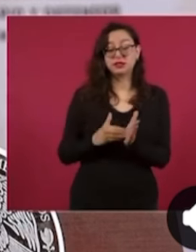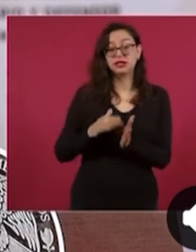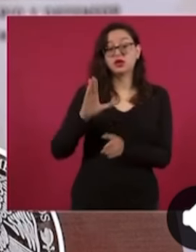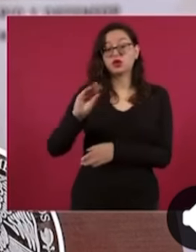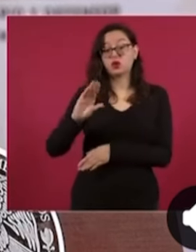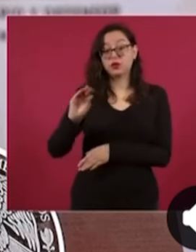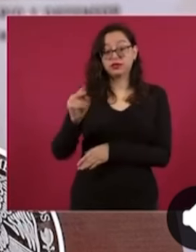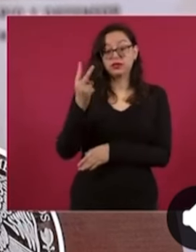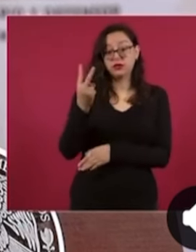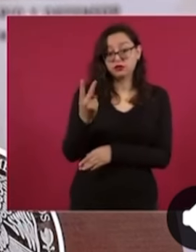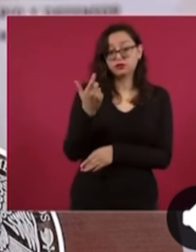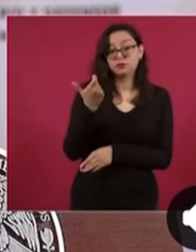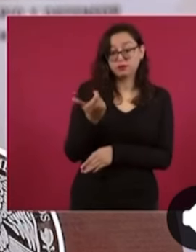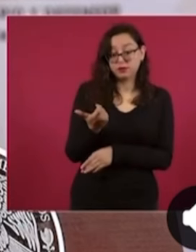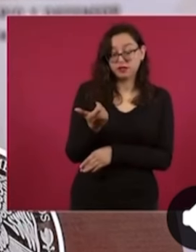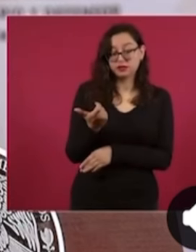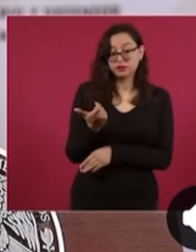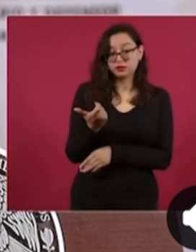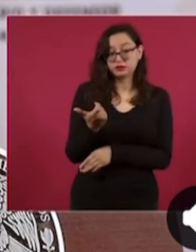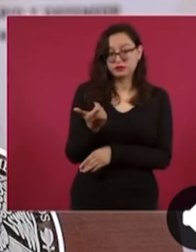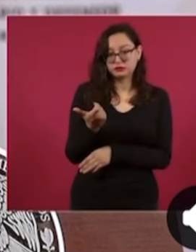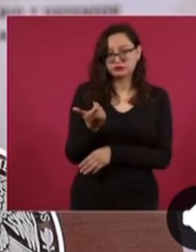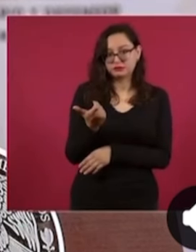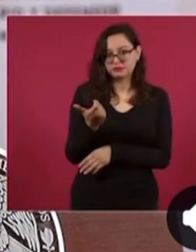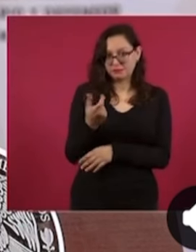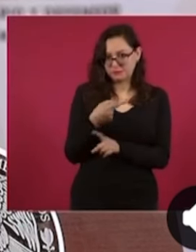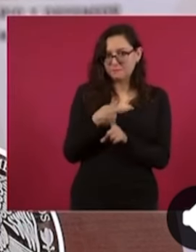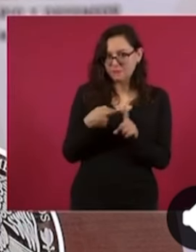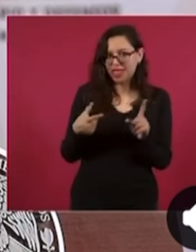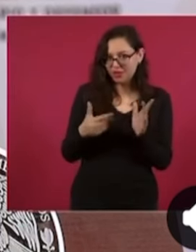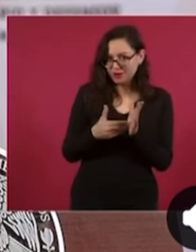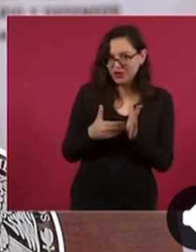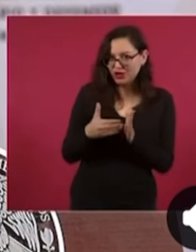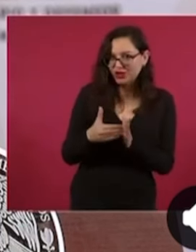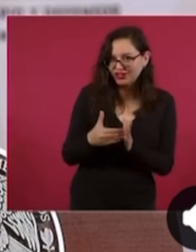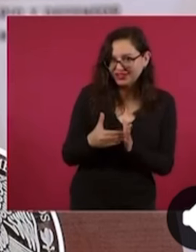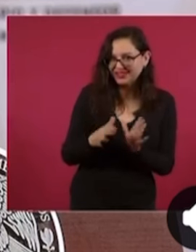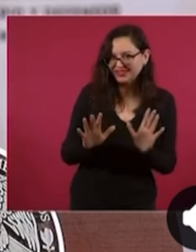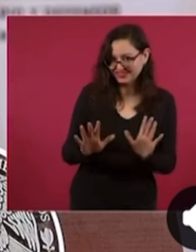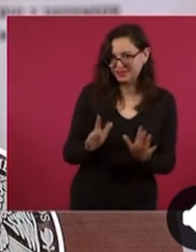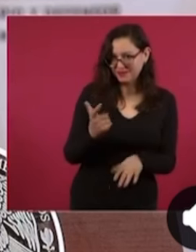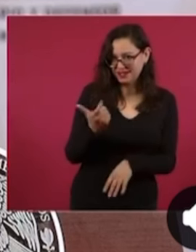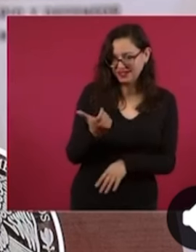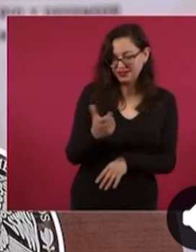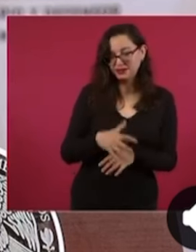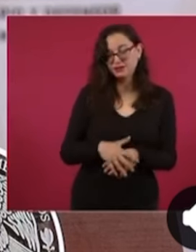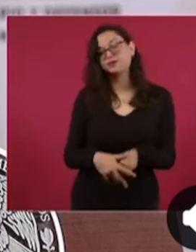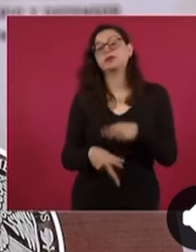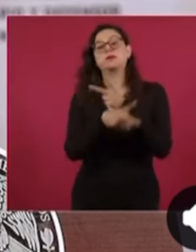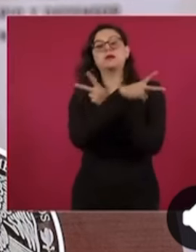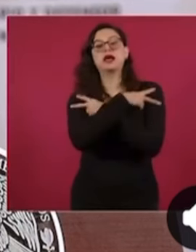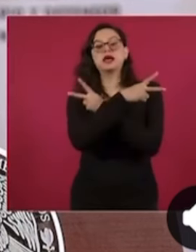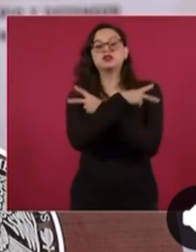586,092 pesos. Más de medio millón de pesos. De prima vacacional, 95,000